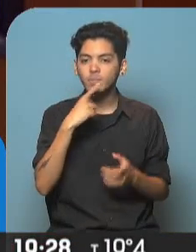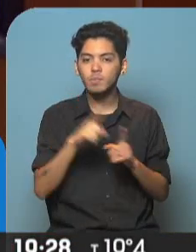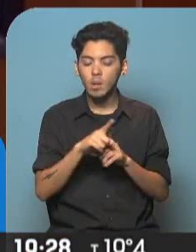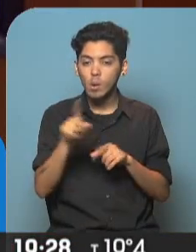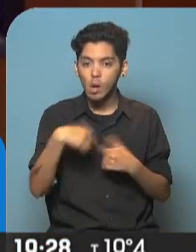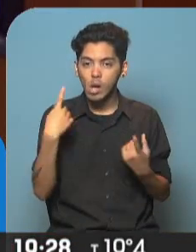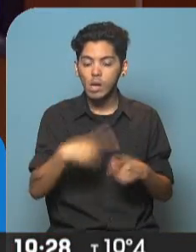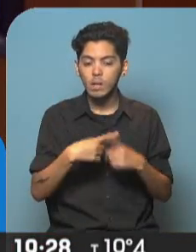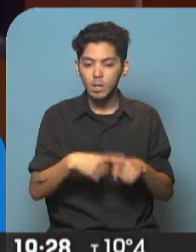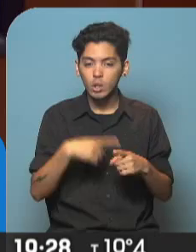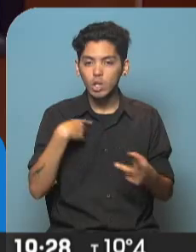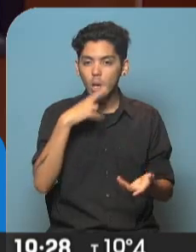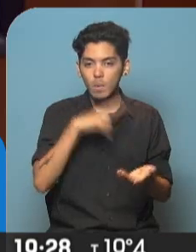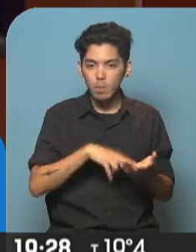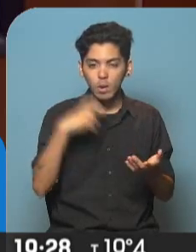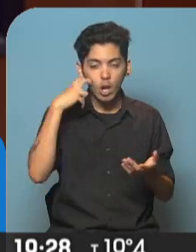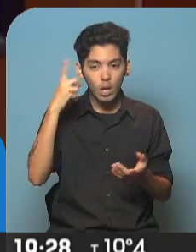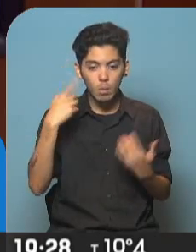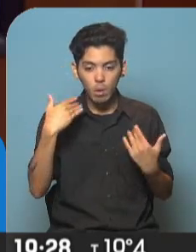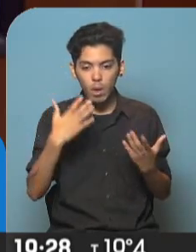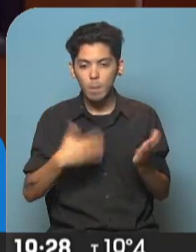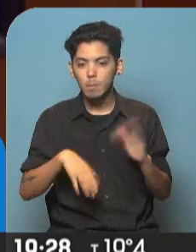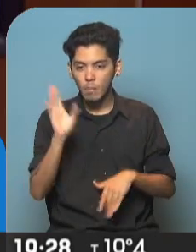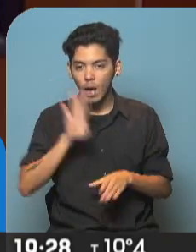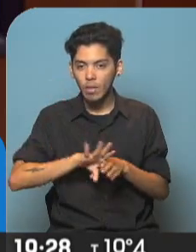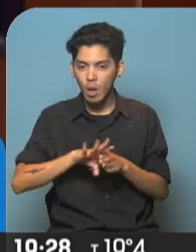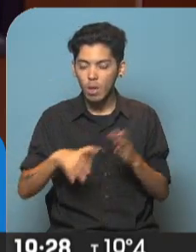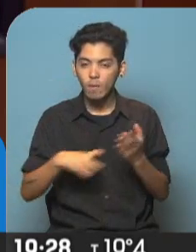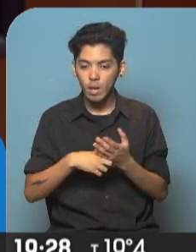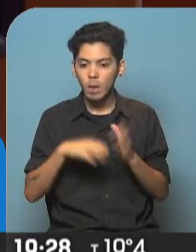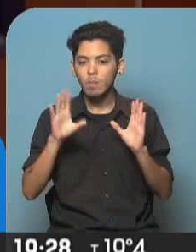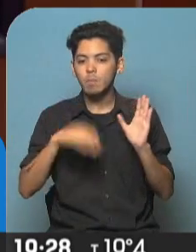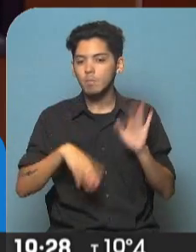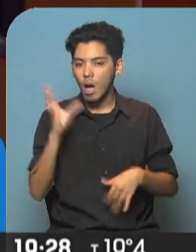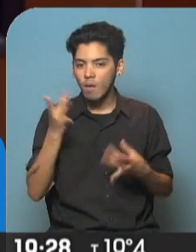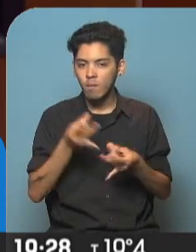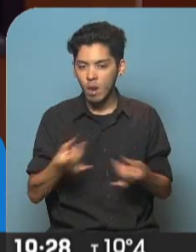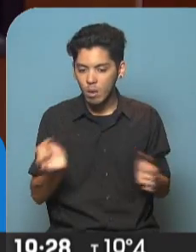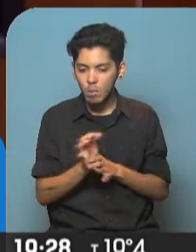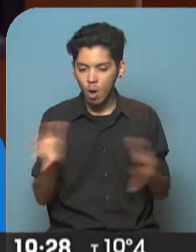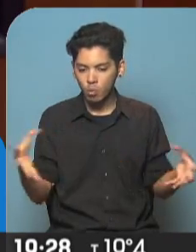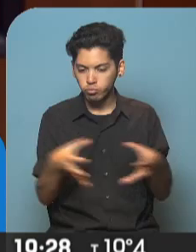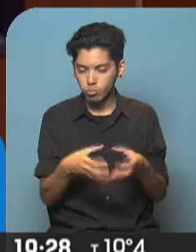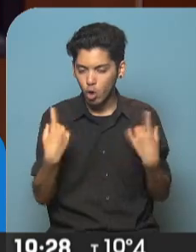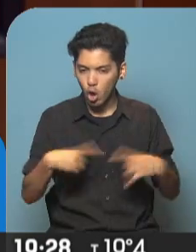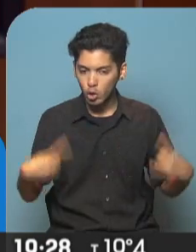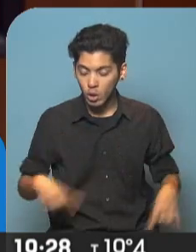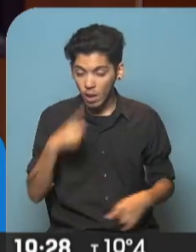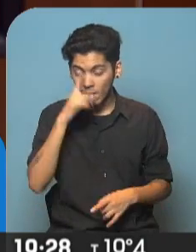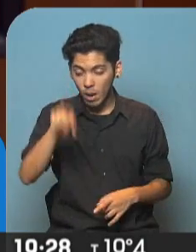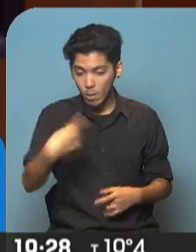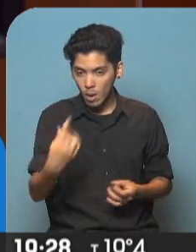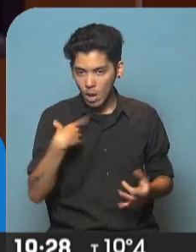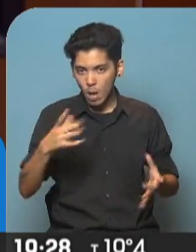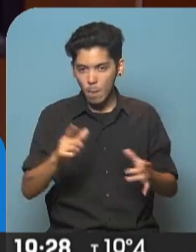en el congreso en tema tarifas que puedan mentar el déficit fiscal y por ende hacerla más frágil todavía entonces fue un conjunto de cosas que se fueron juntando y lamentablemente se